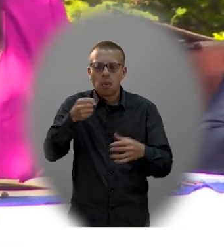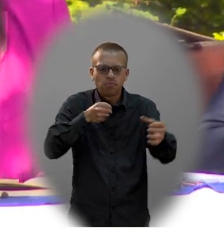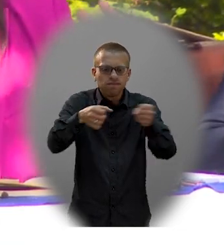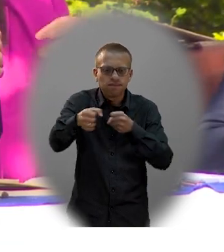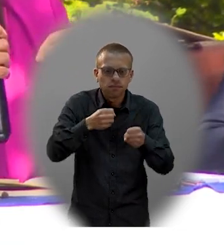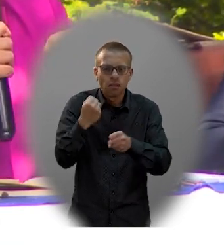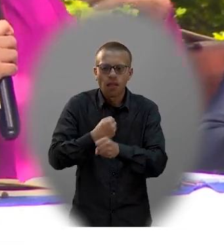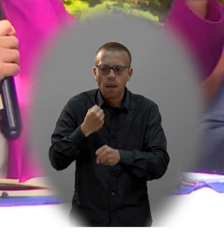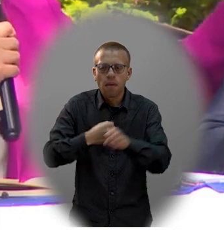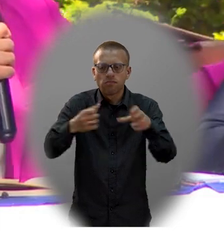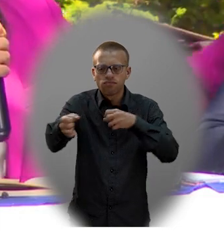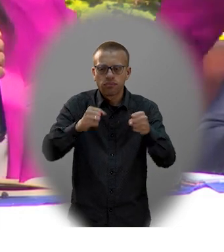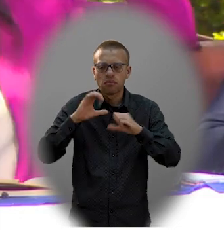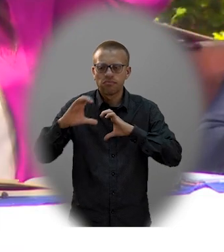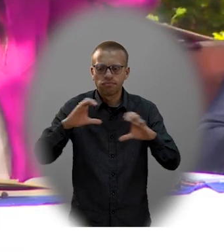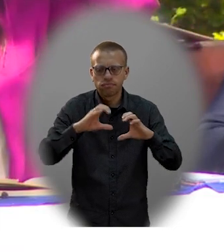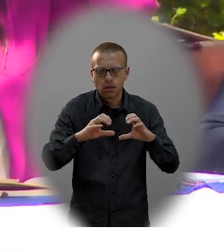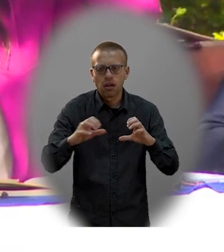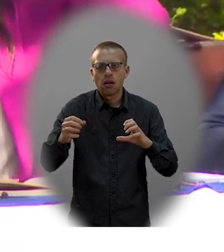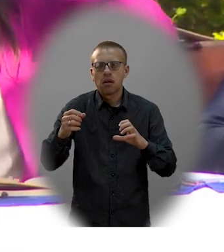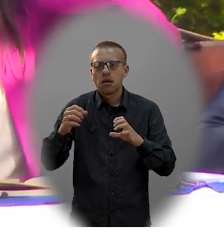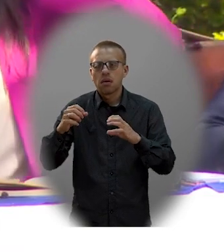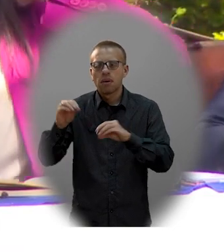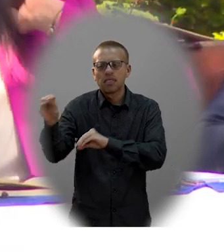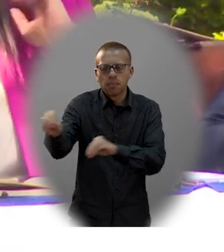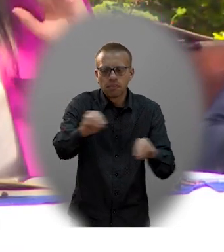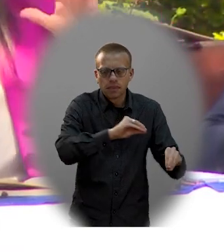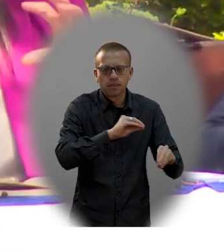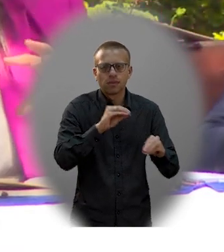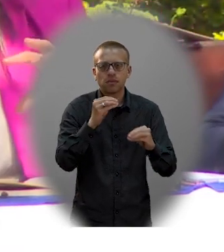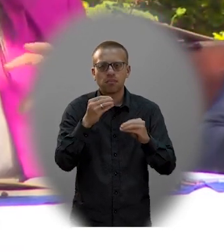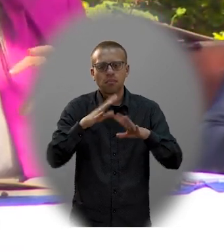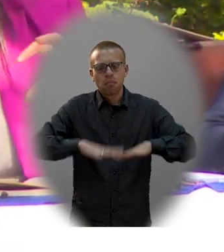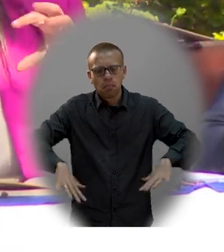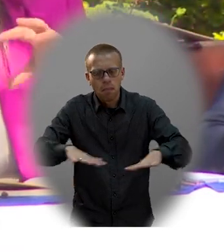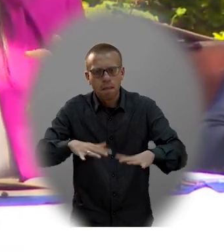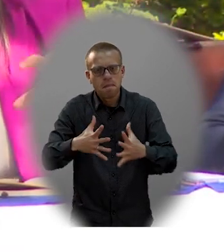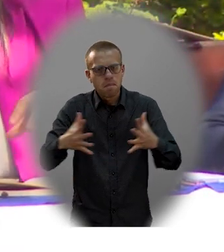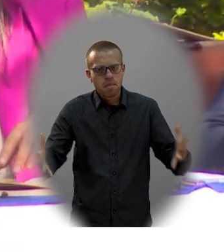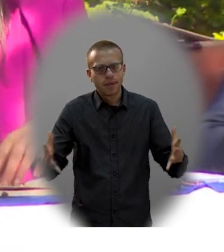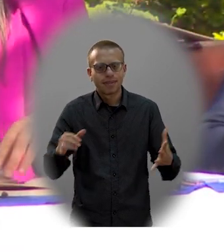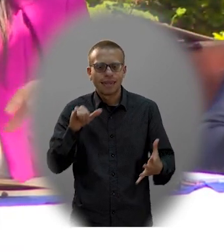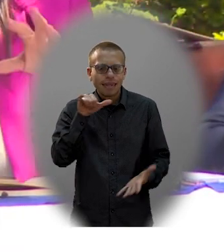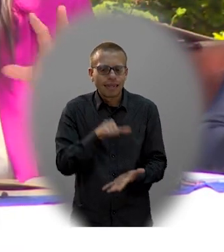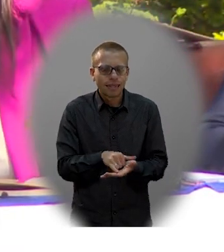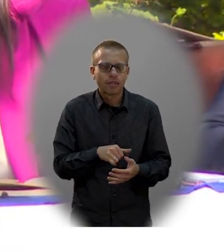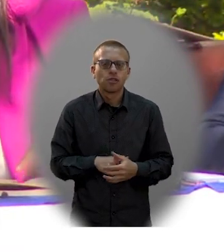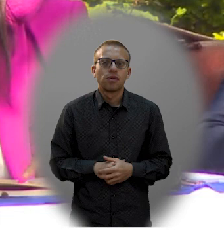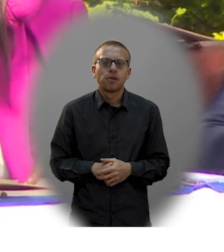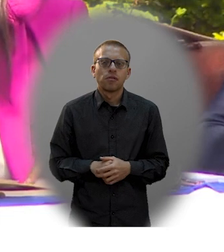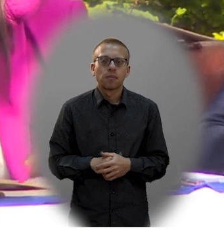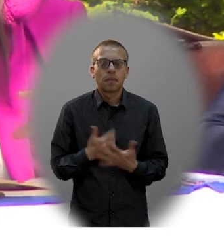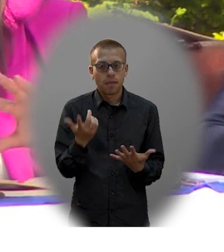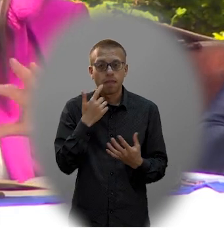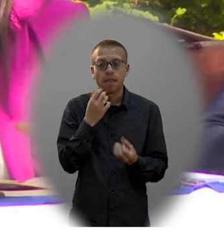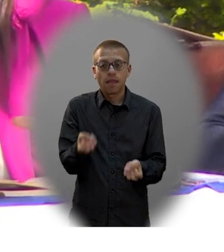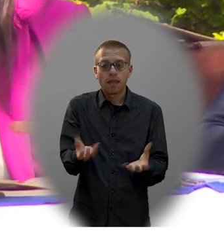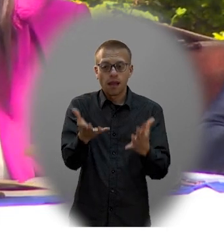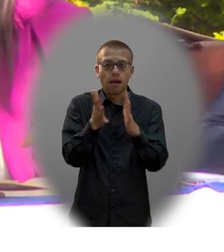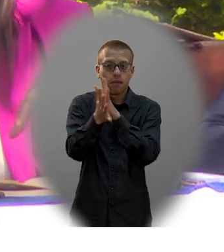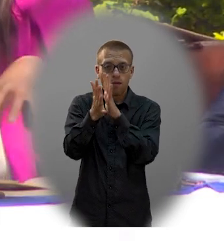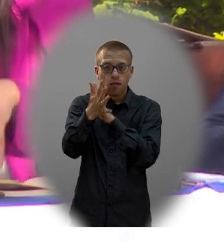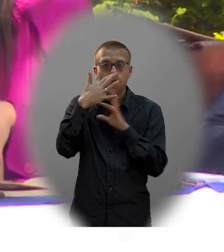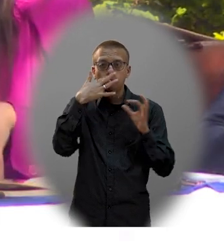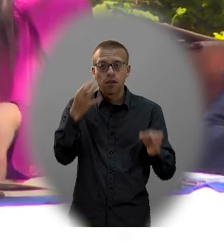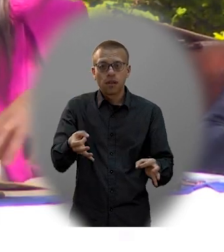para que haya más discusión, para que haya más espacios? Y ahí, solamente para darles un dato, no sé cómo